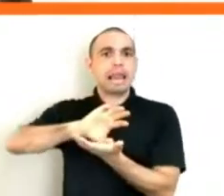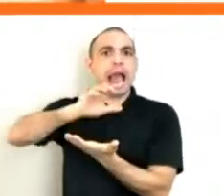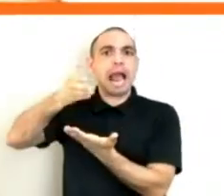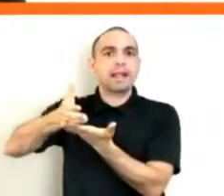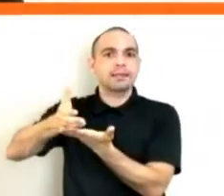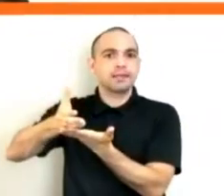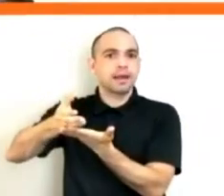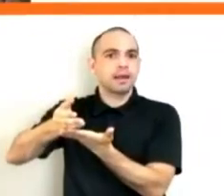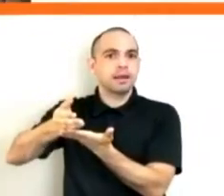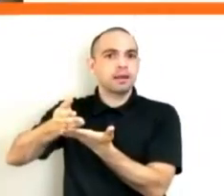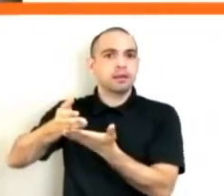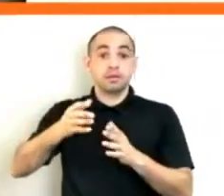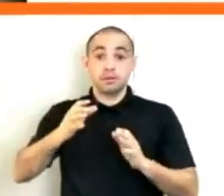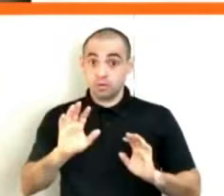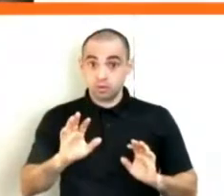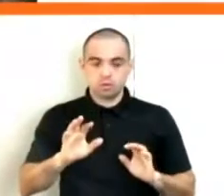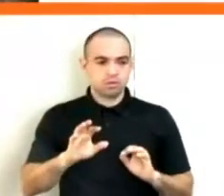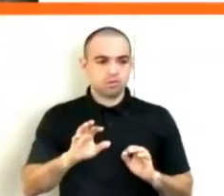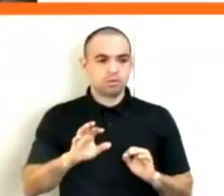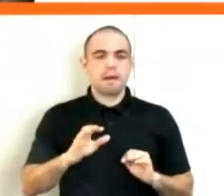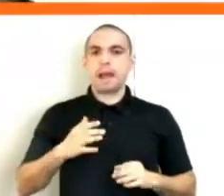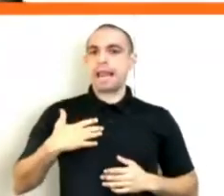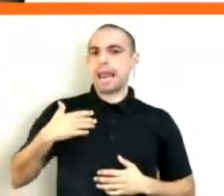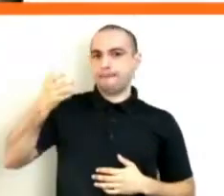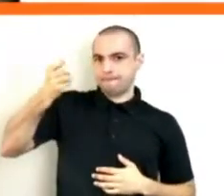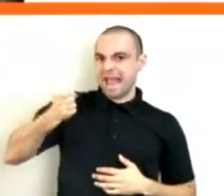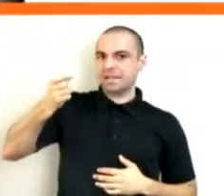está reclamando también le van a aparecer, le cambió esa pensión,